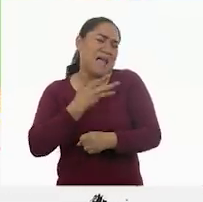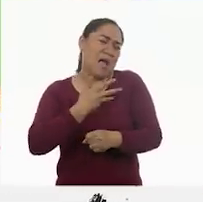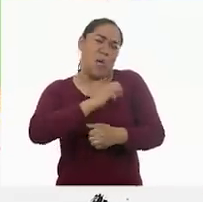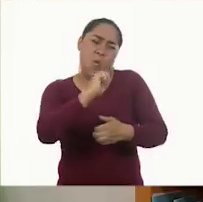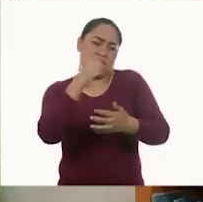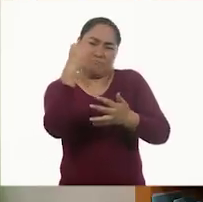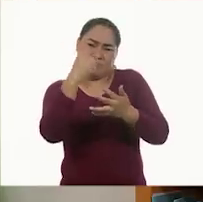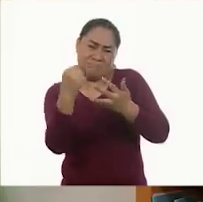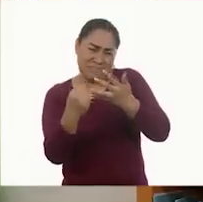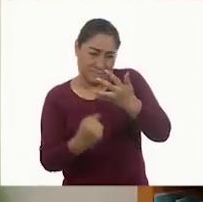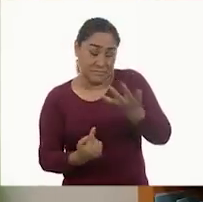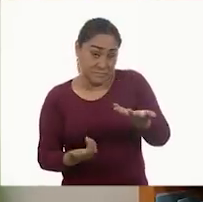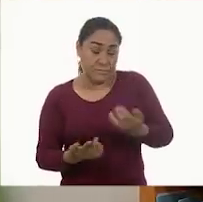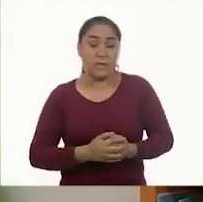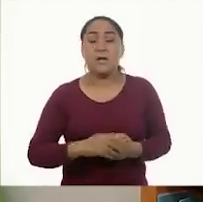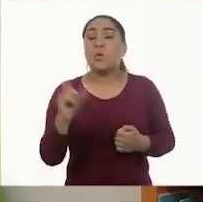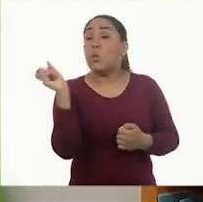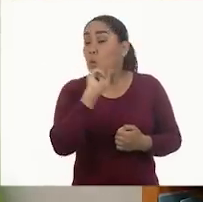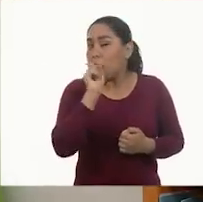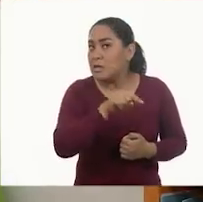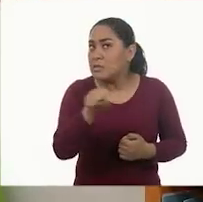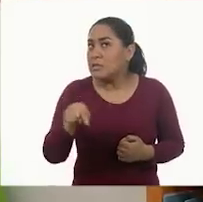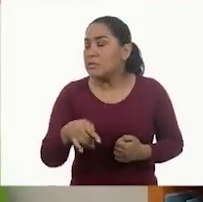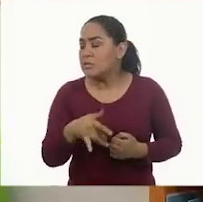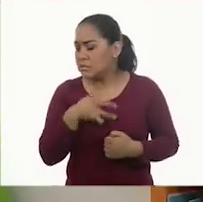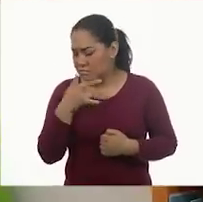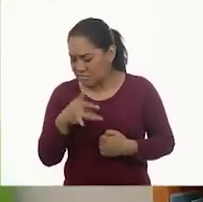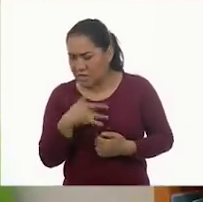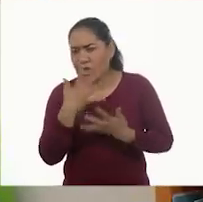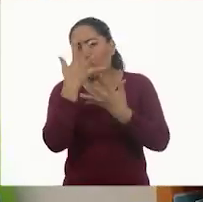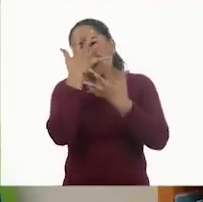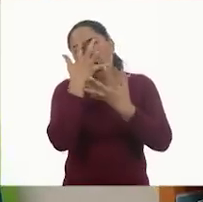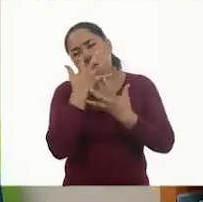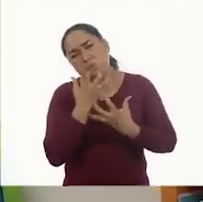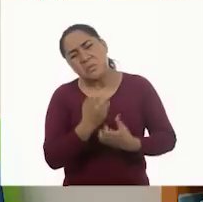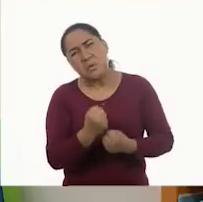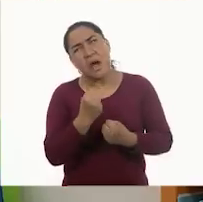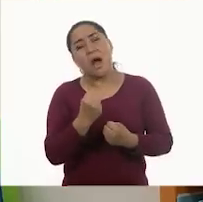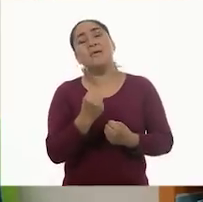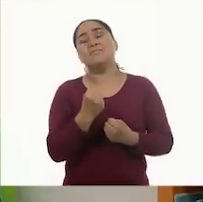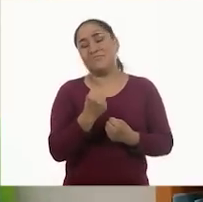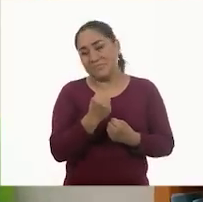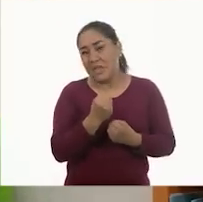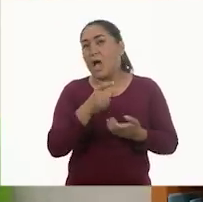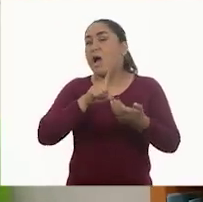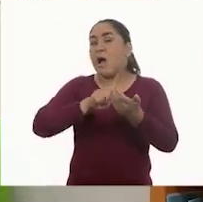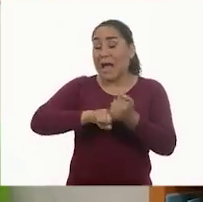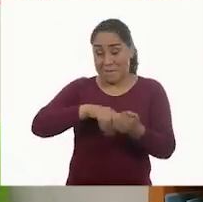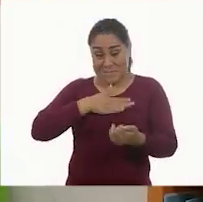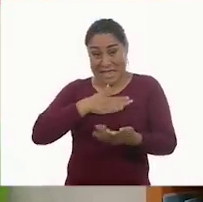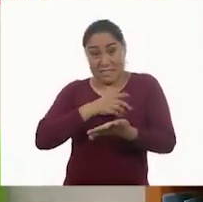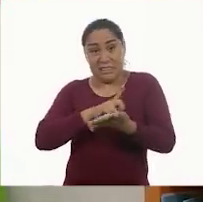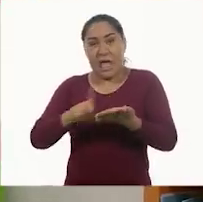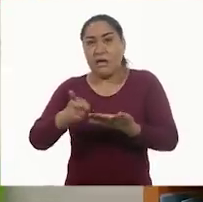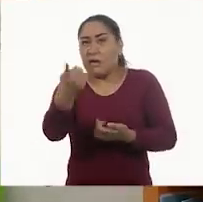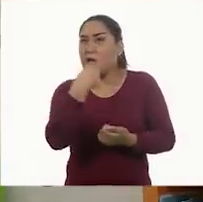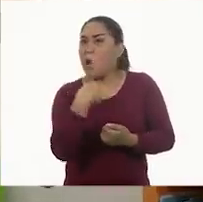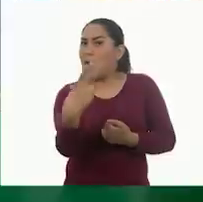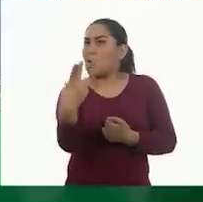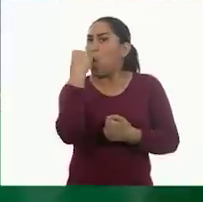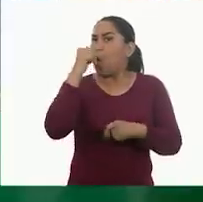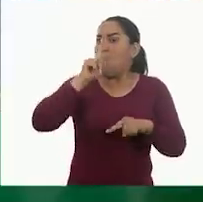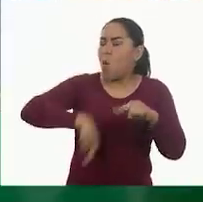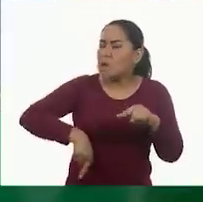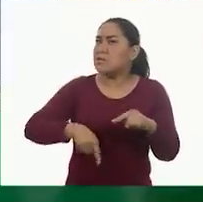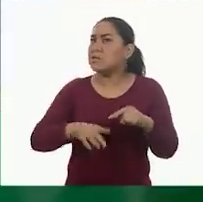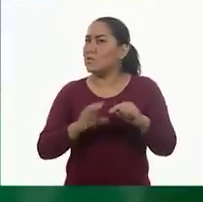pueden influir. Cuando nosotros nos sentimos así, tristes, decepcionados, puede ser que estén vulnerando uno de nuestros derechos. Pero también hay